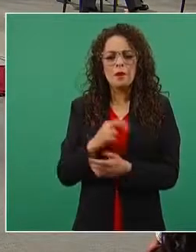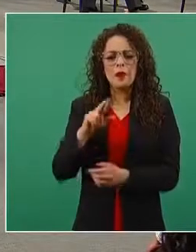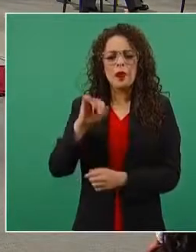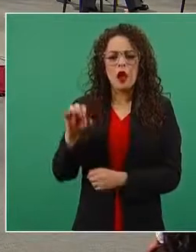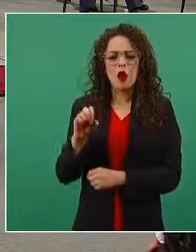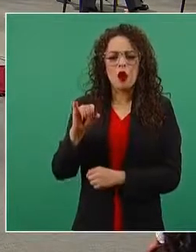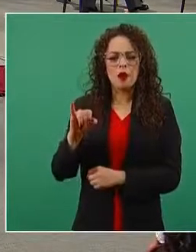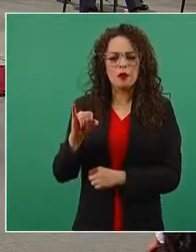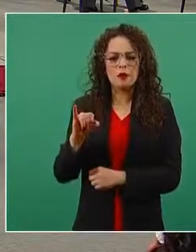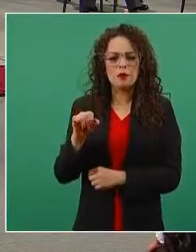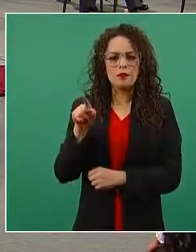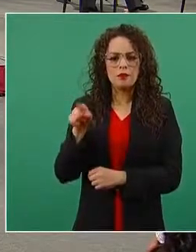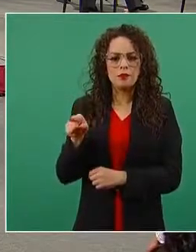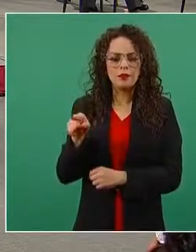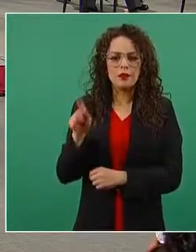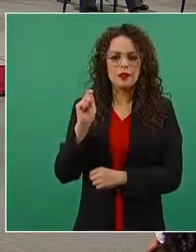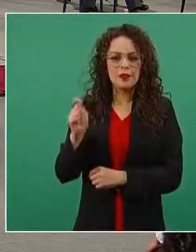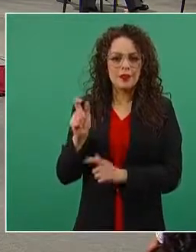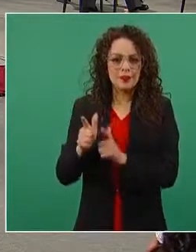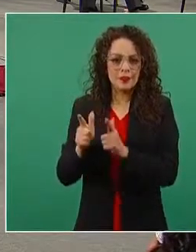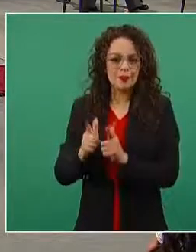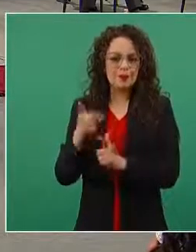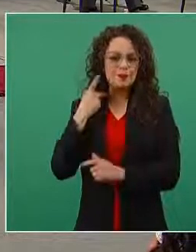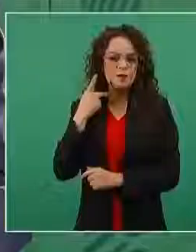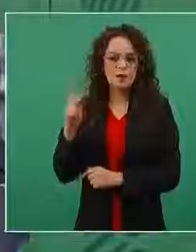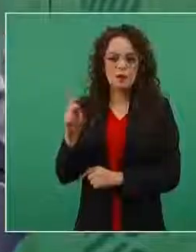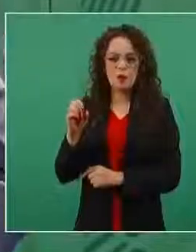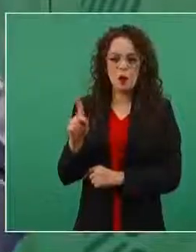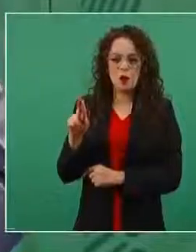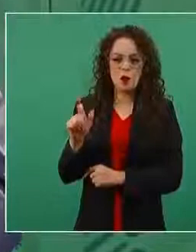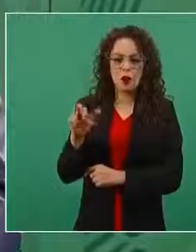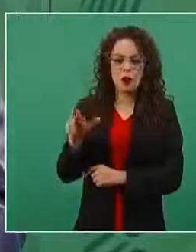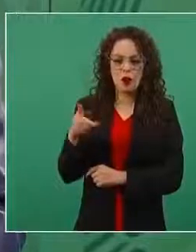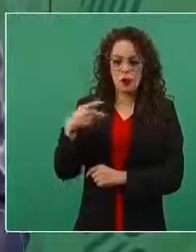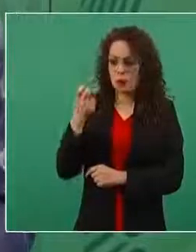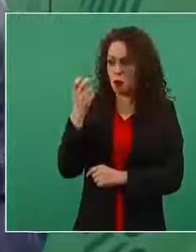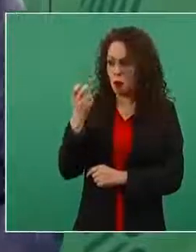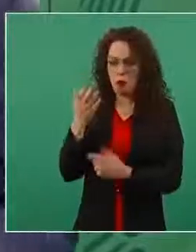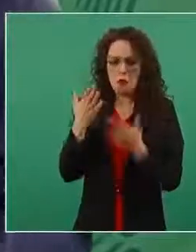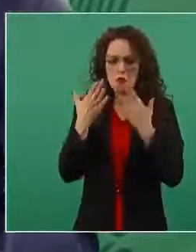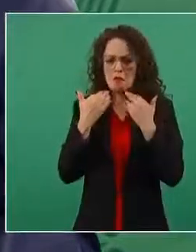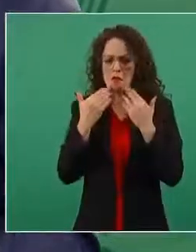Rajoy del Partido Popular. Pero no hay problema con él.